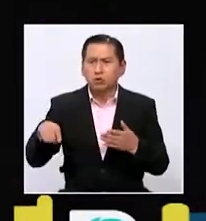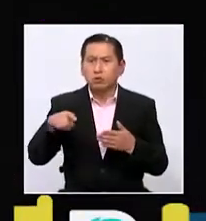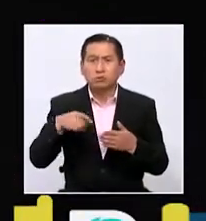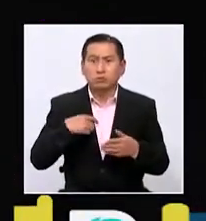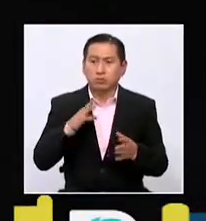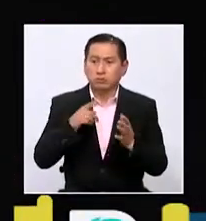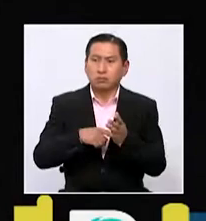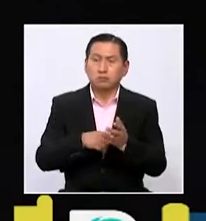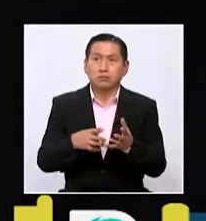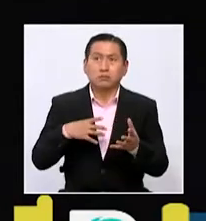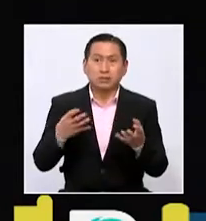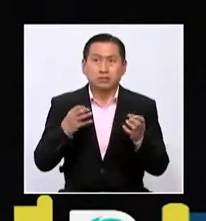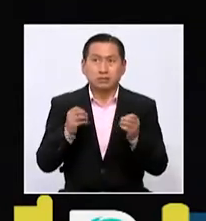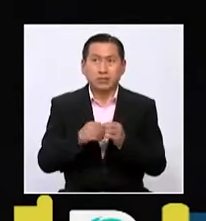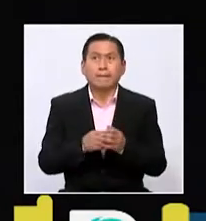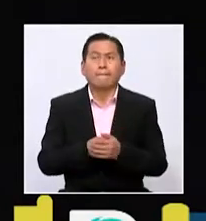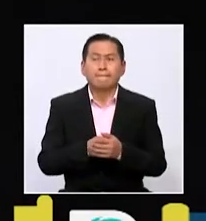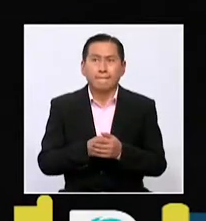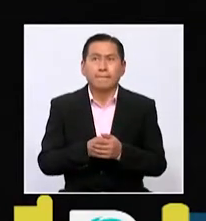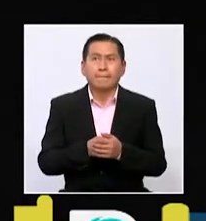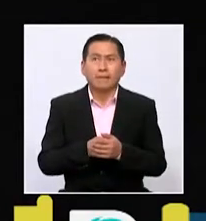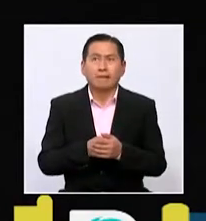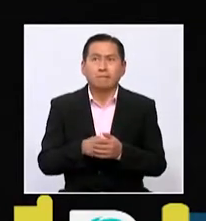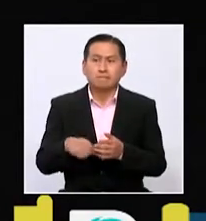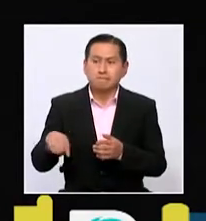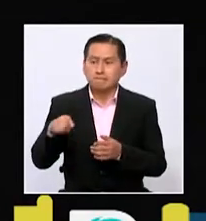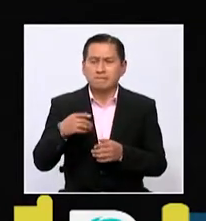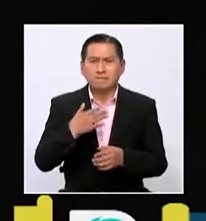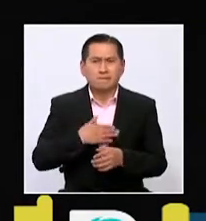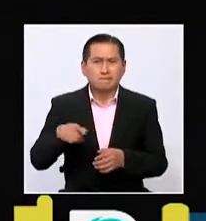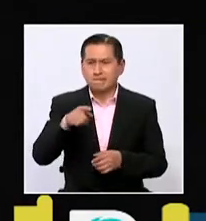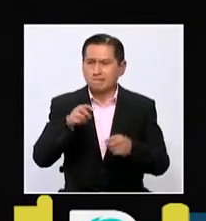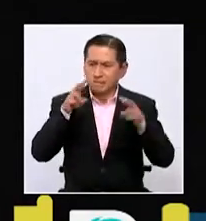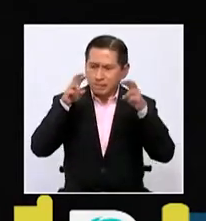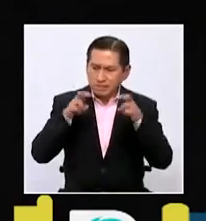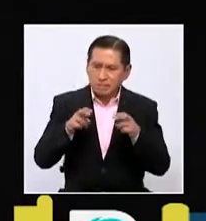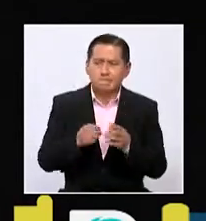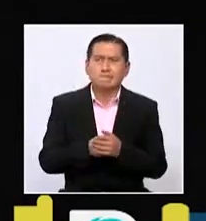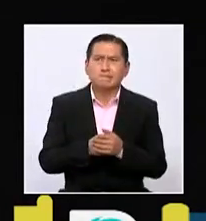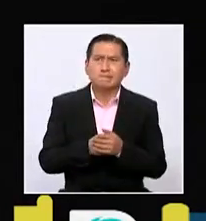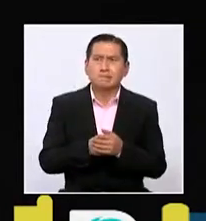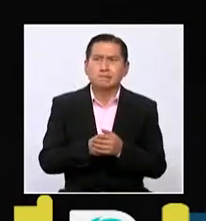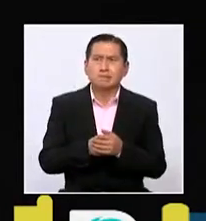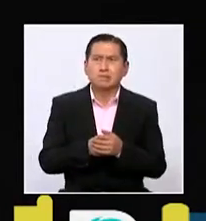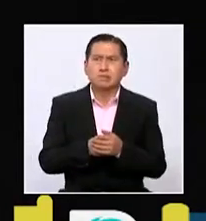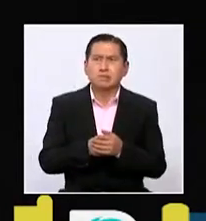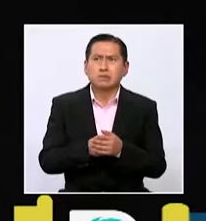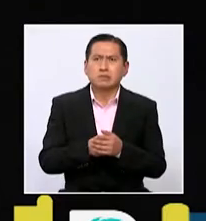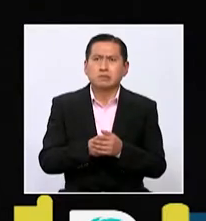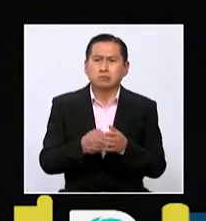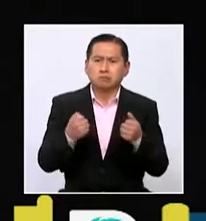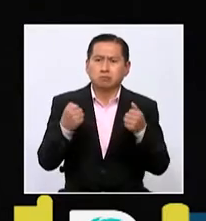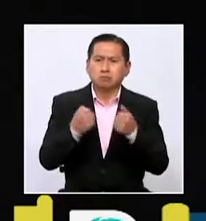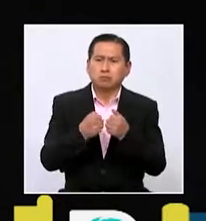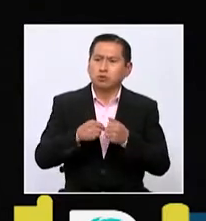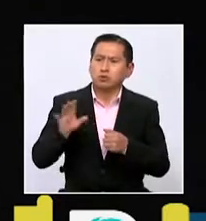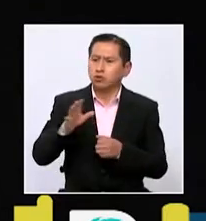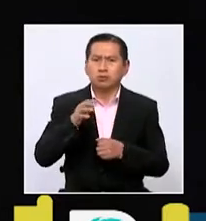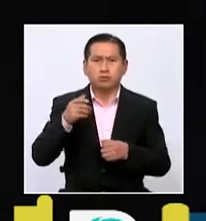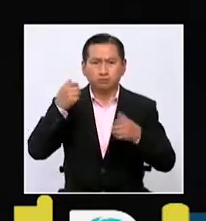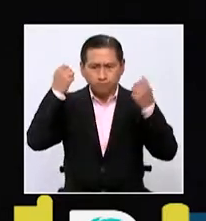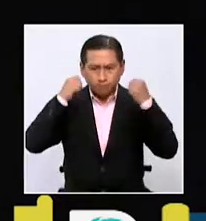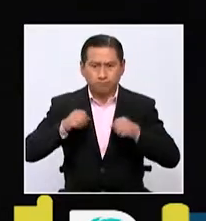y le dije, también quiero, por favor investiguen la pelea de las cholas.